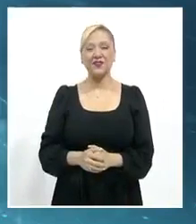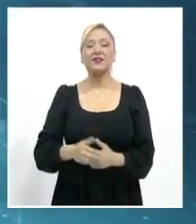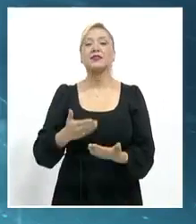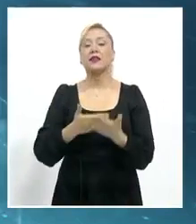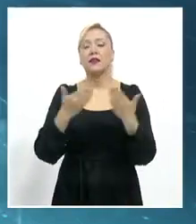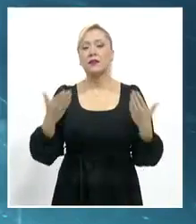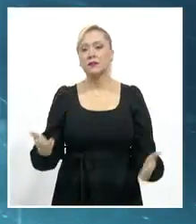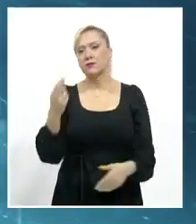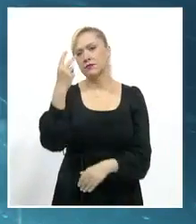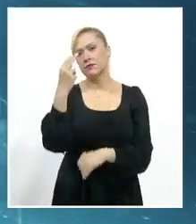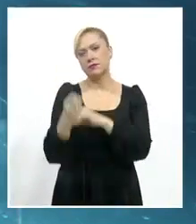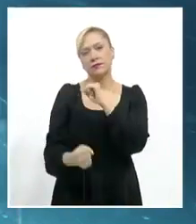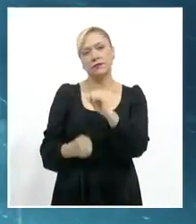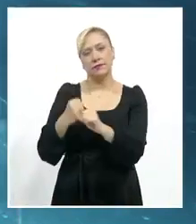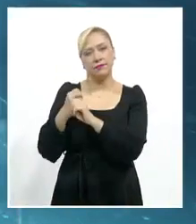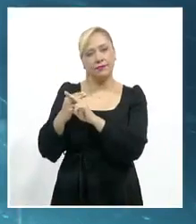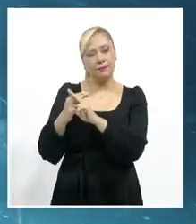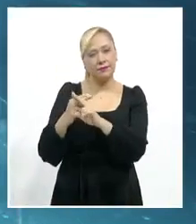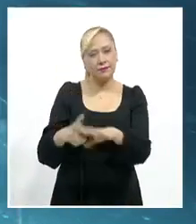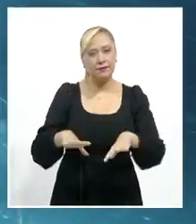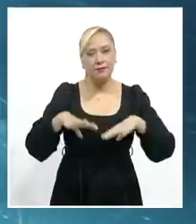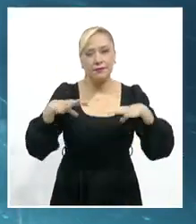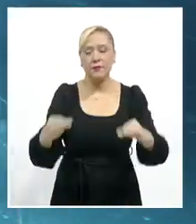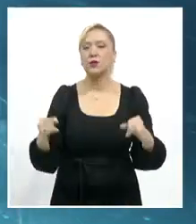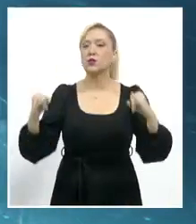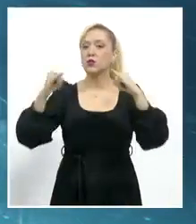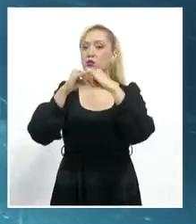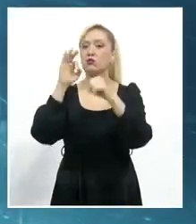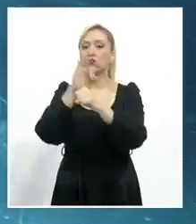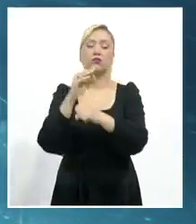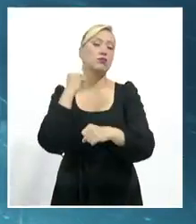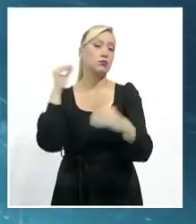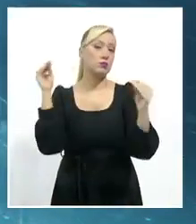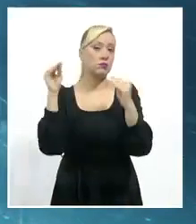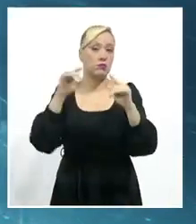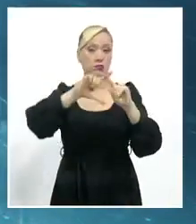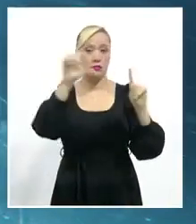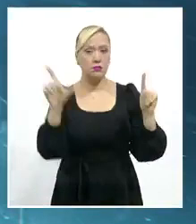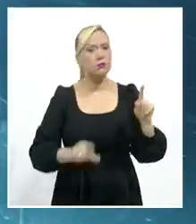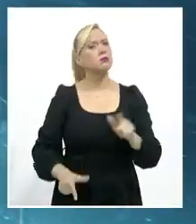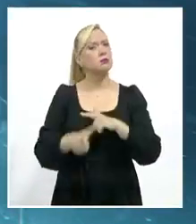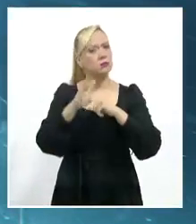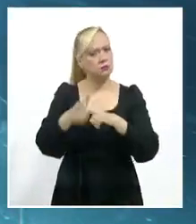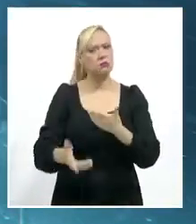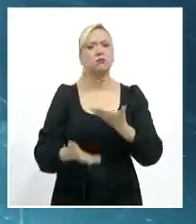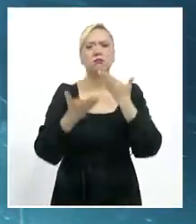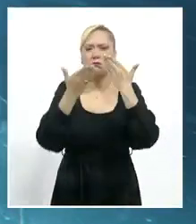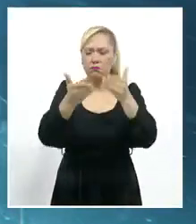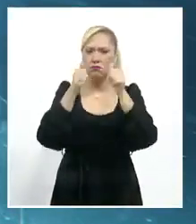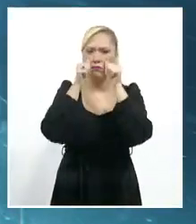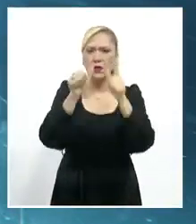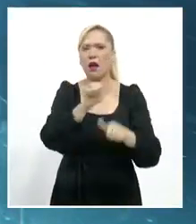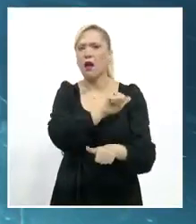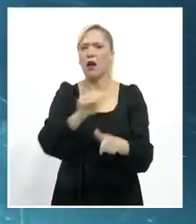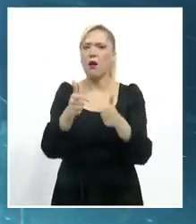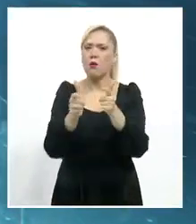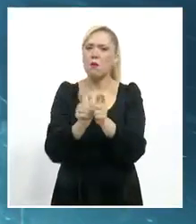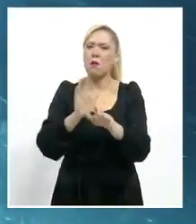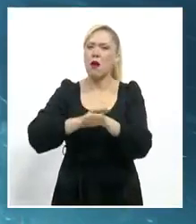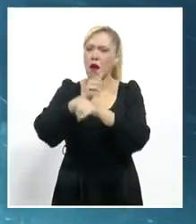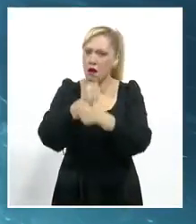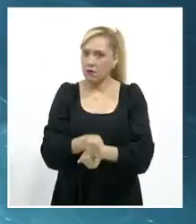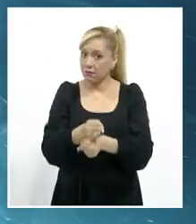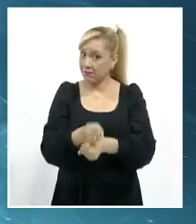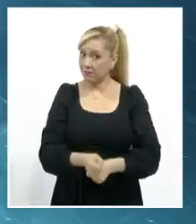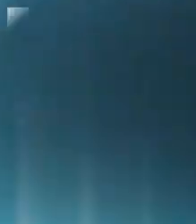A 25 años de su creación, la Defensoría Pública Federal continúa brindando servicios de calidad a grupos vulnerables.